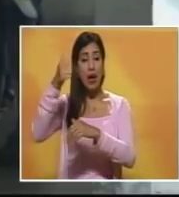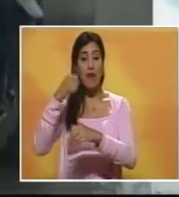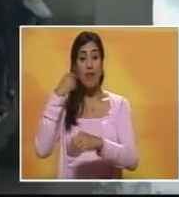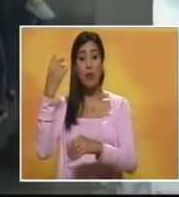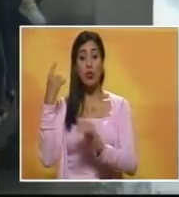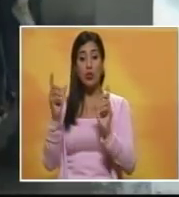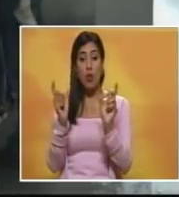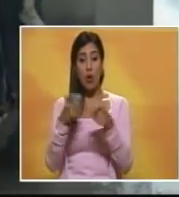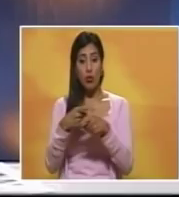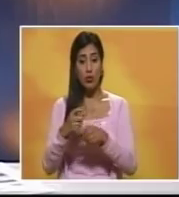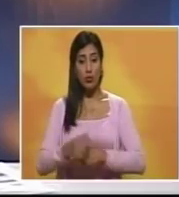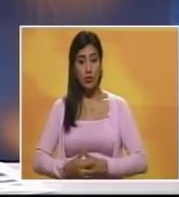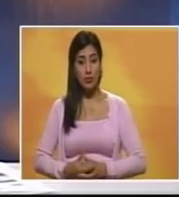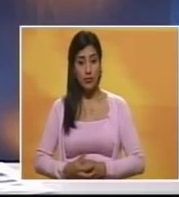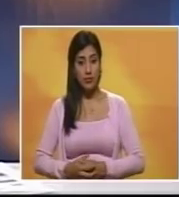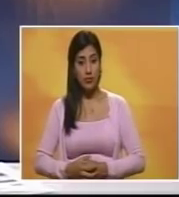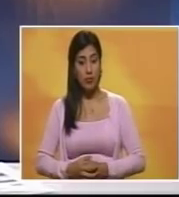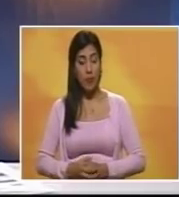en agosto pasado.